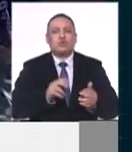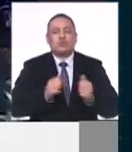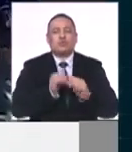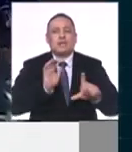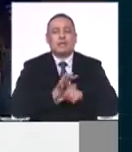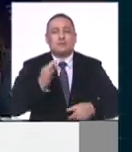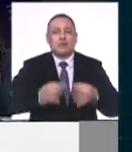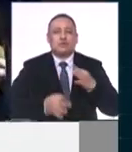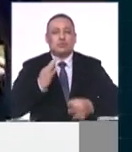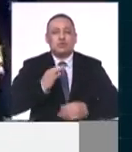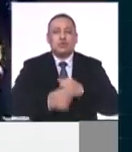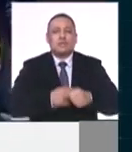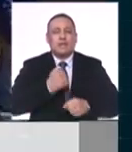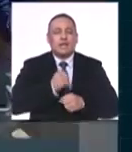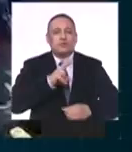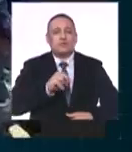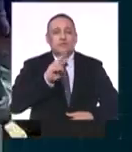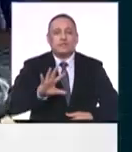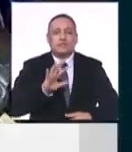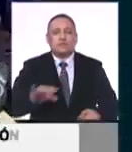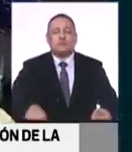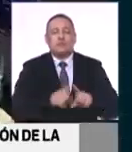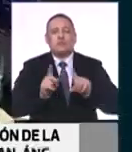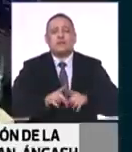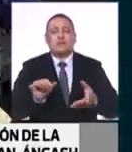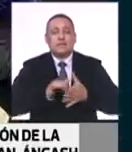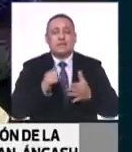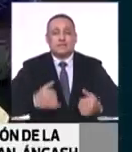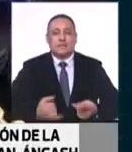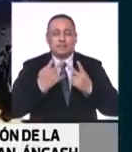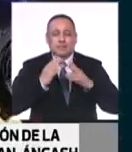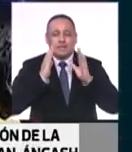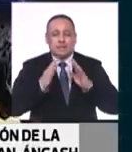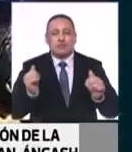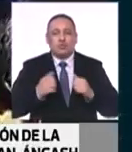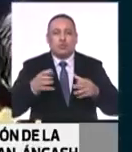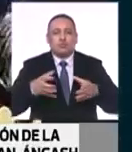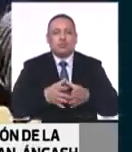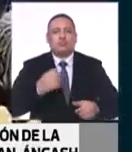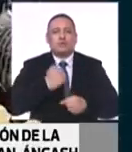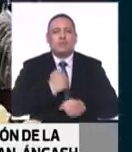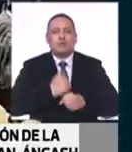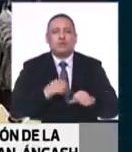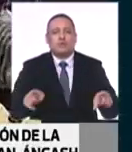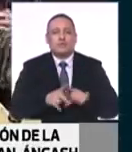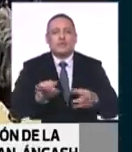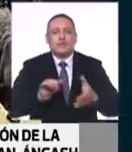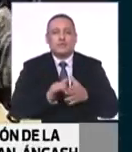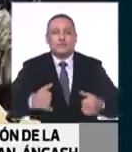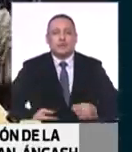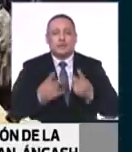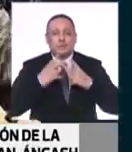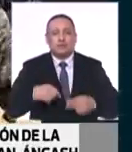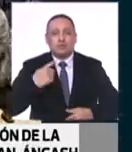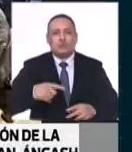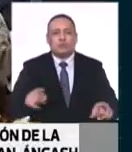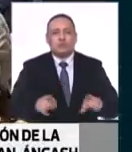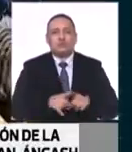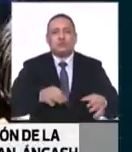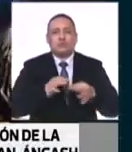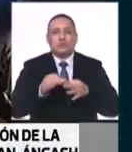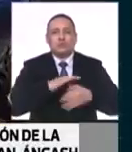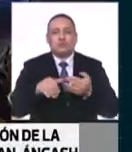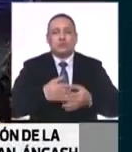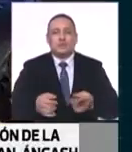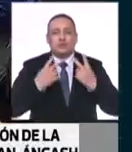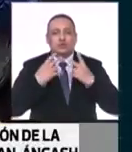ley de presupuesto del año 2025. Está atendiendo a nuestros agricultores que ya tienen el día de hoy una carretera que les va a permitir